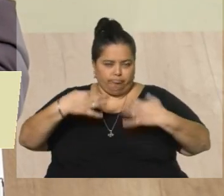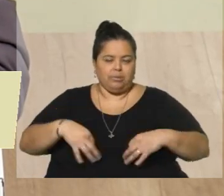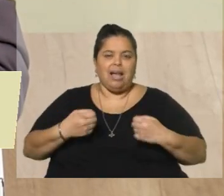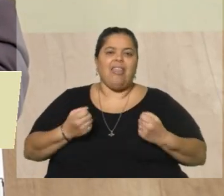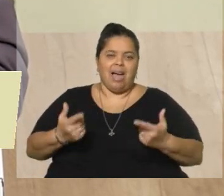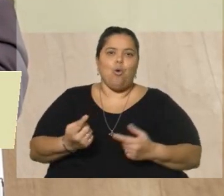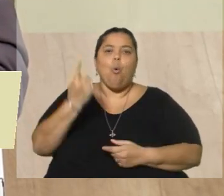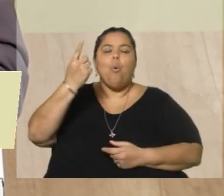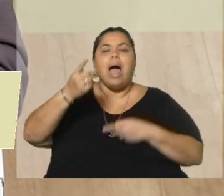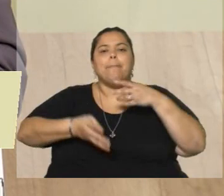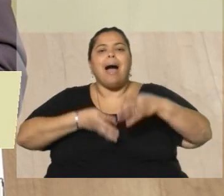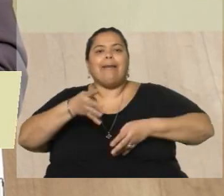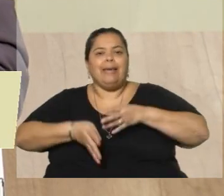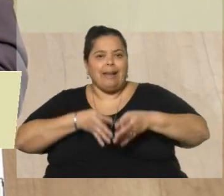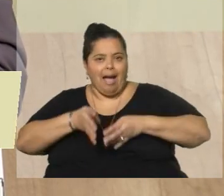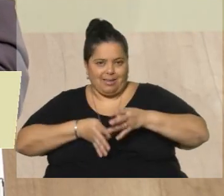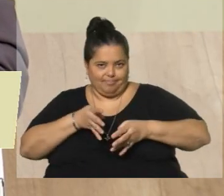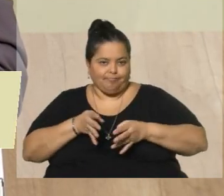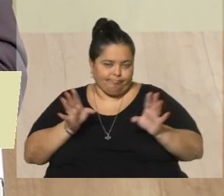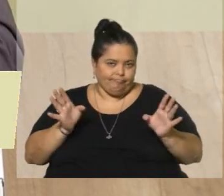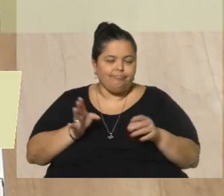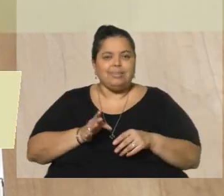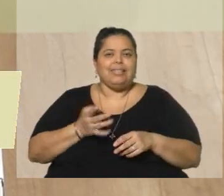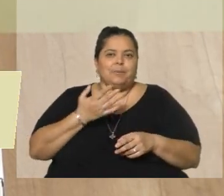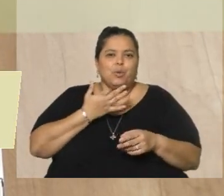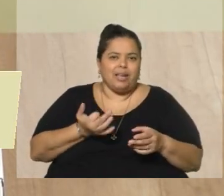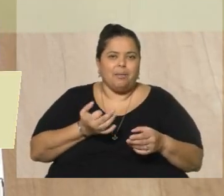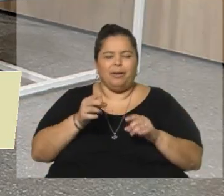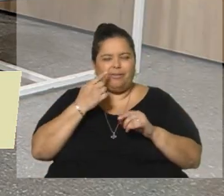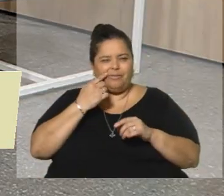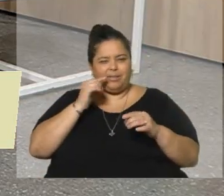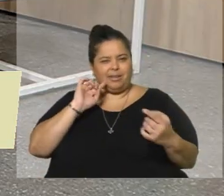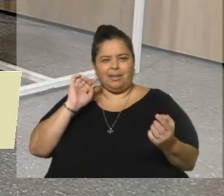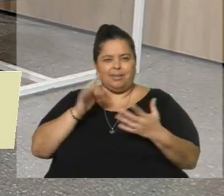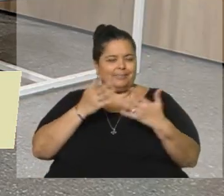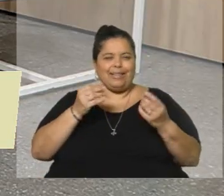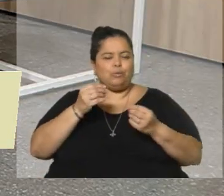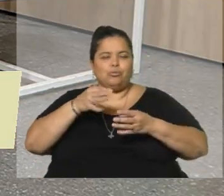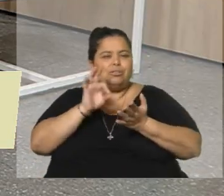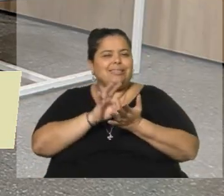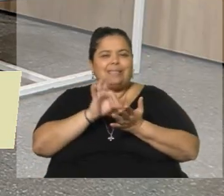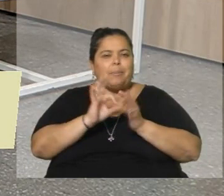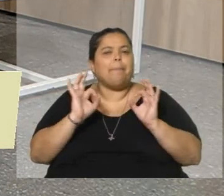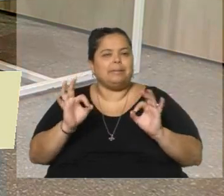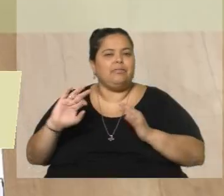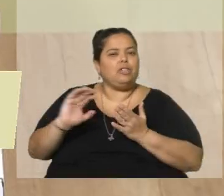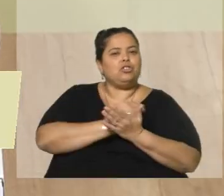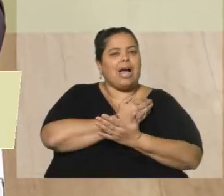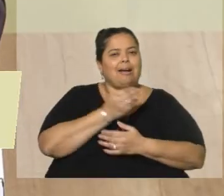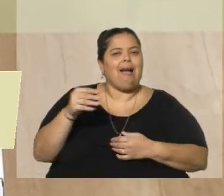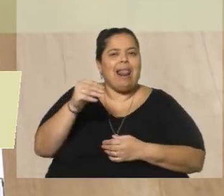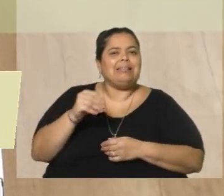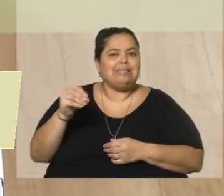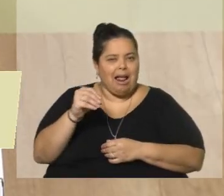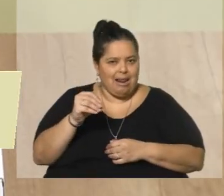una máquina similar a la que estamos ahora tanto se dice omos inversa no sé qué vamos a tener una máquina puntualmente de eso que va a filtrar